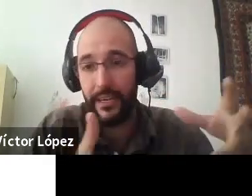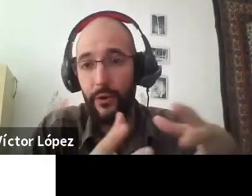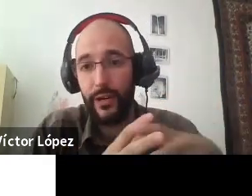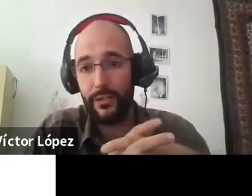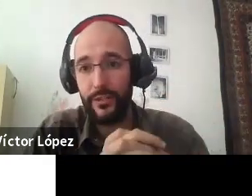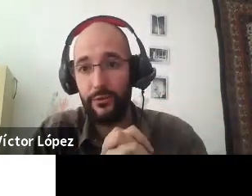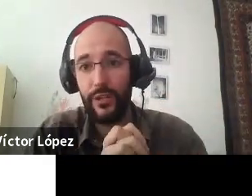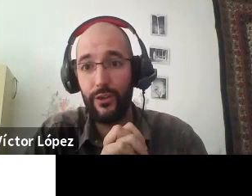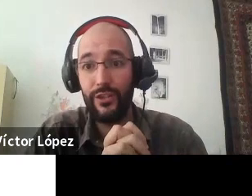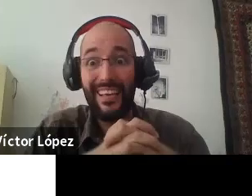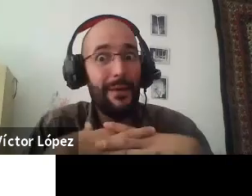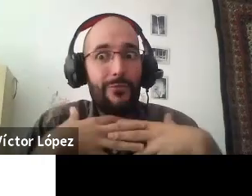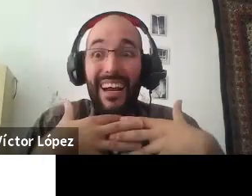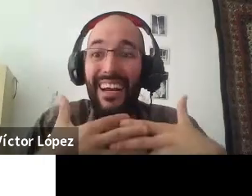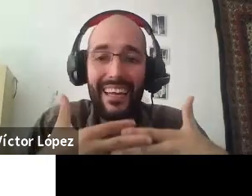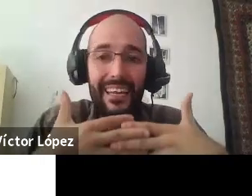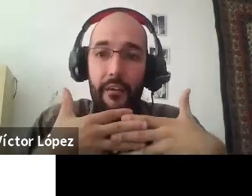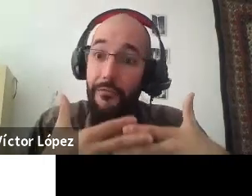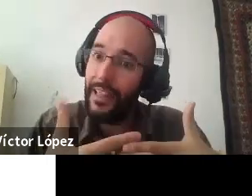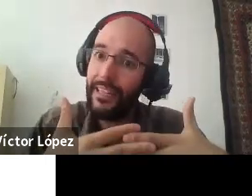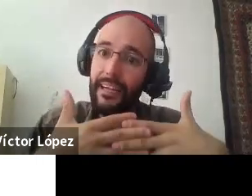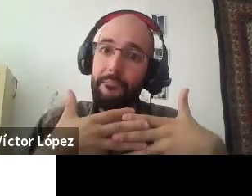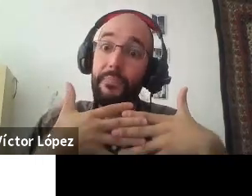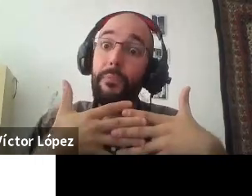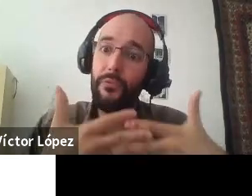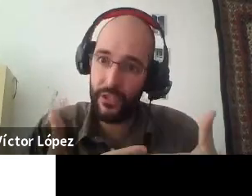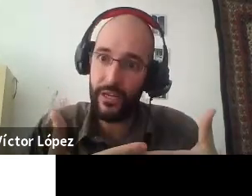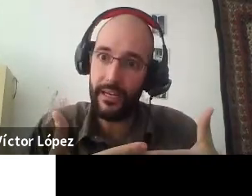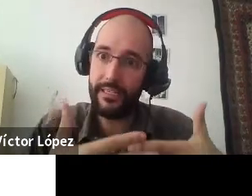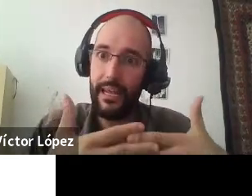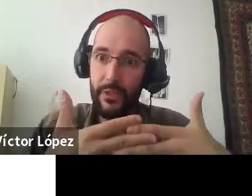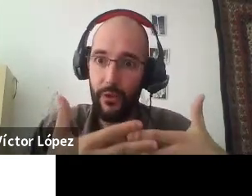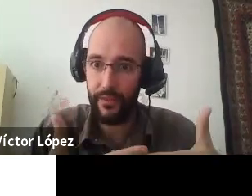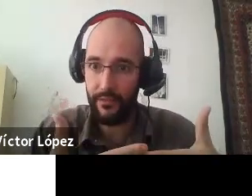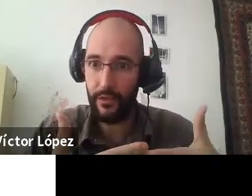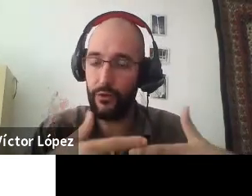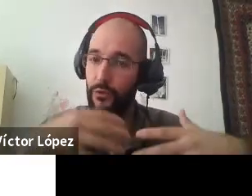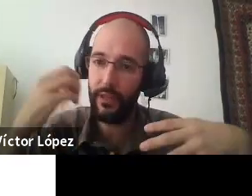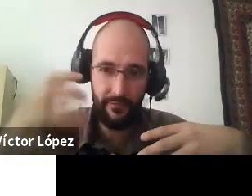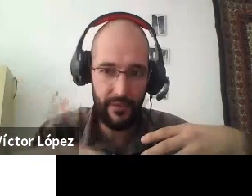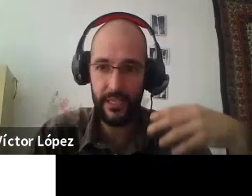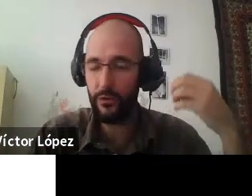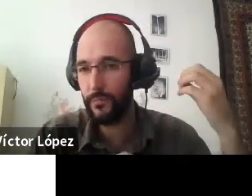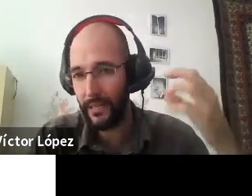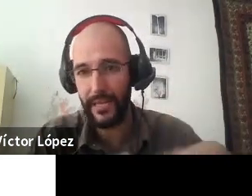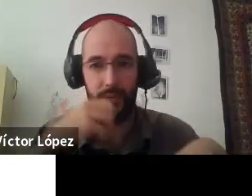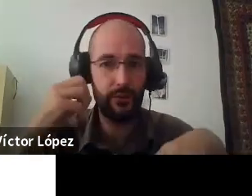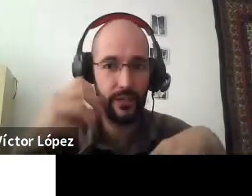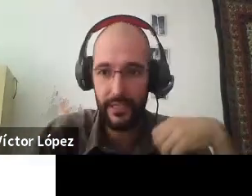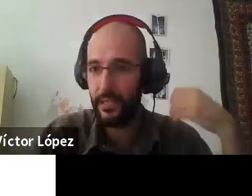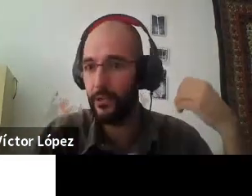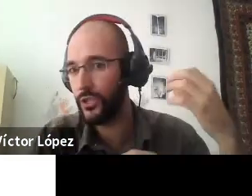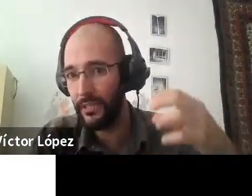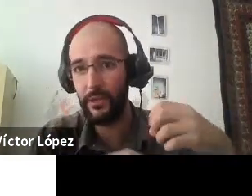y el Congreso de Estados Unidos, que había una gran falta de profesionales del ambiente ámbito científico, ¿no? Físicos,